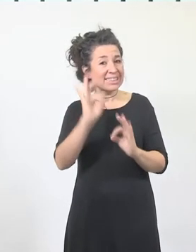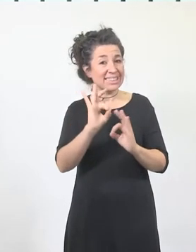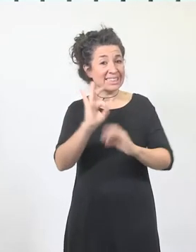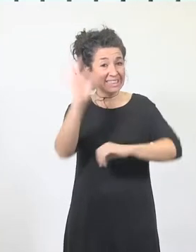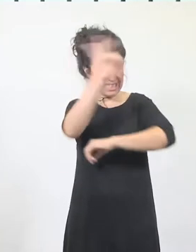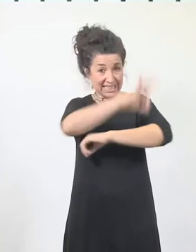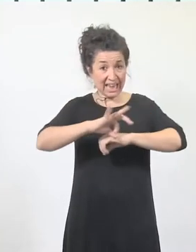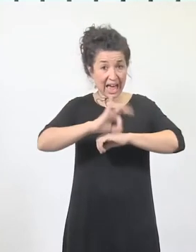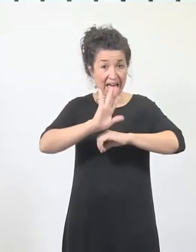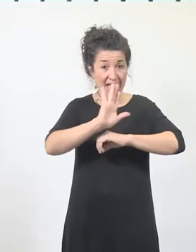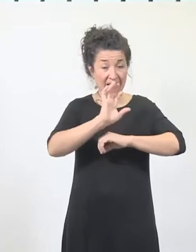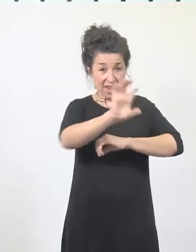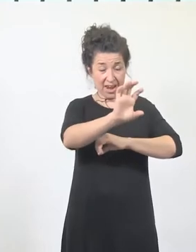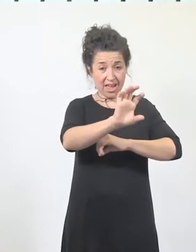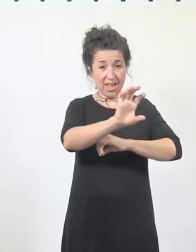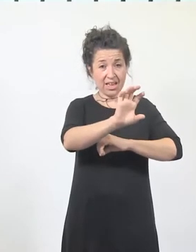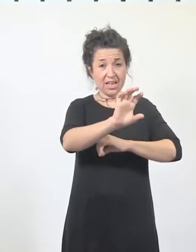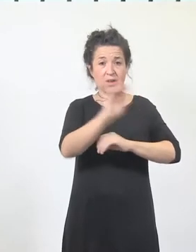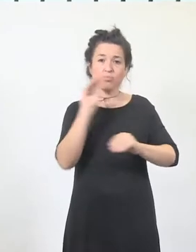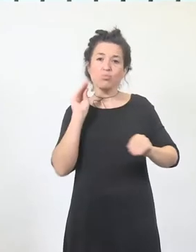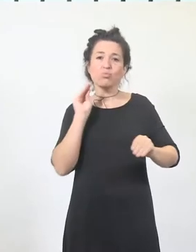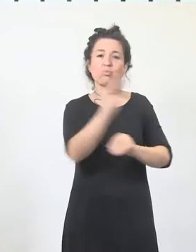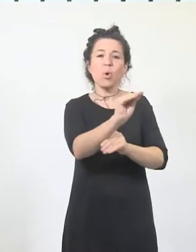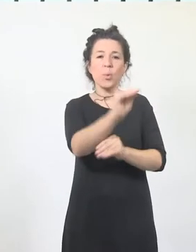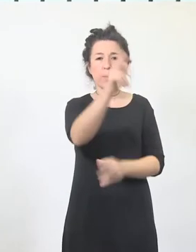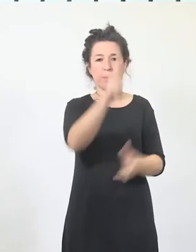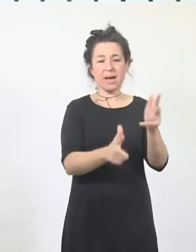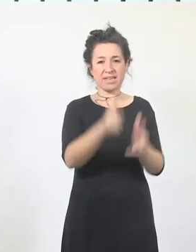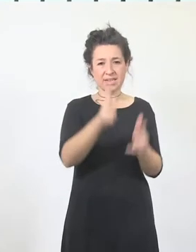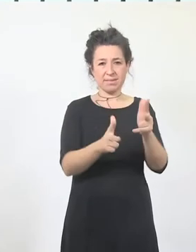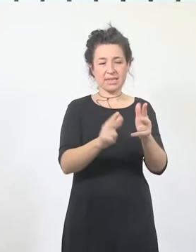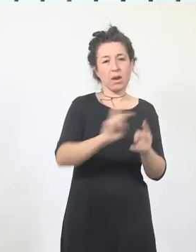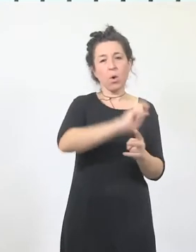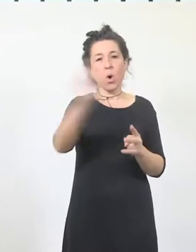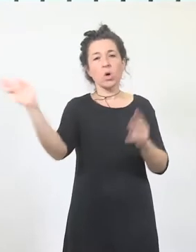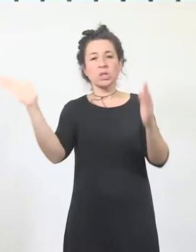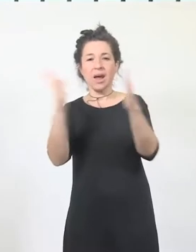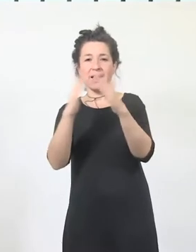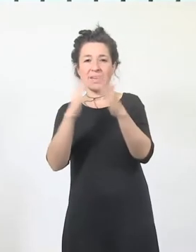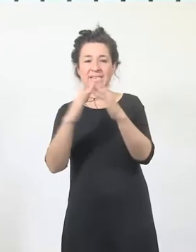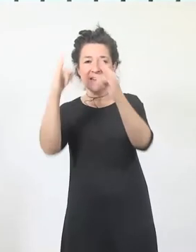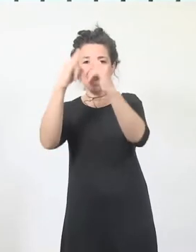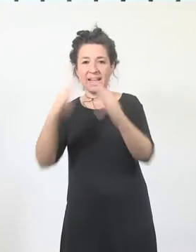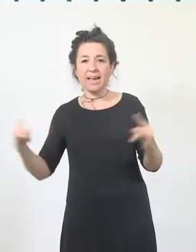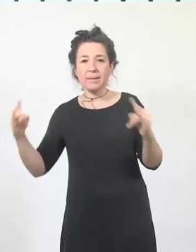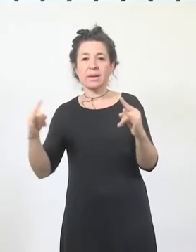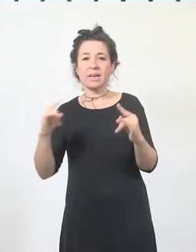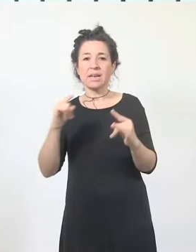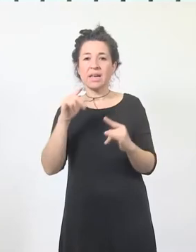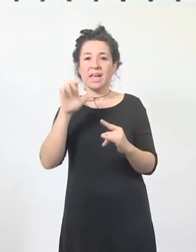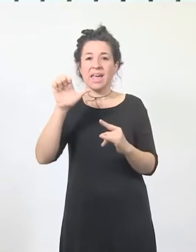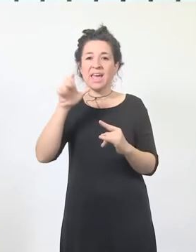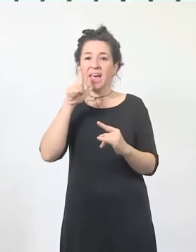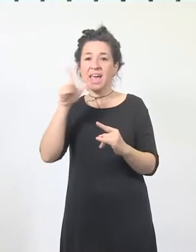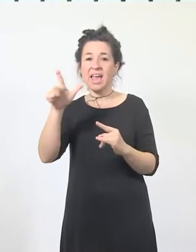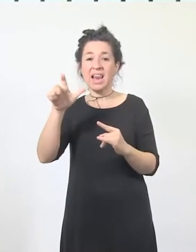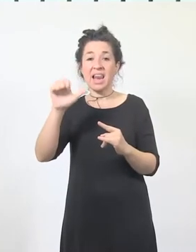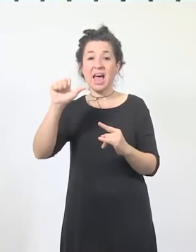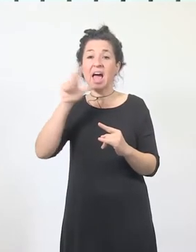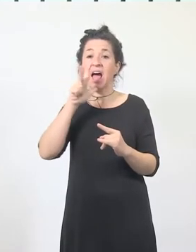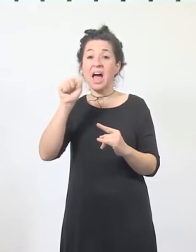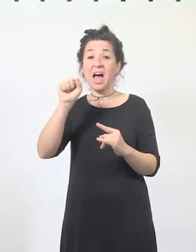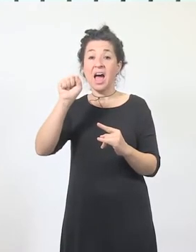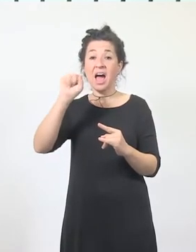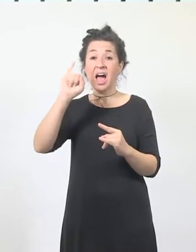fue una casa financiada por el País Vasco. Y luego otra casa en el campamento de la Ayun